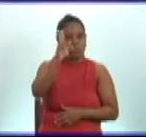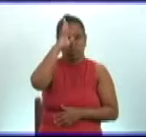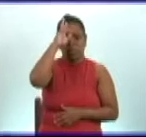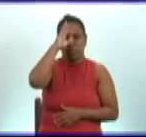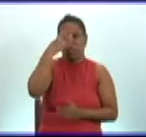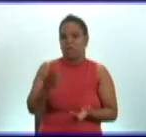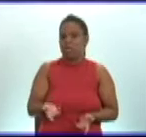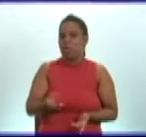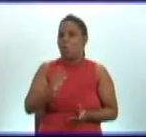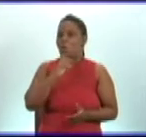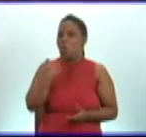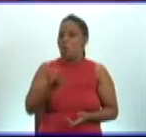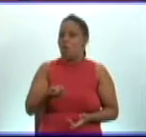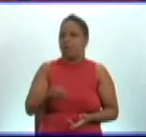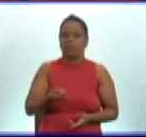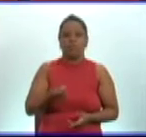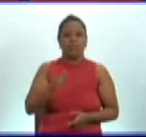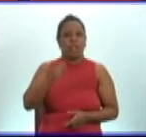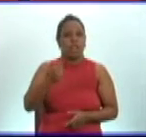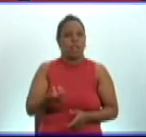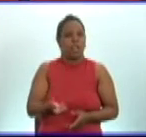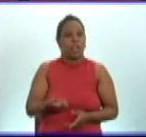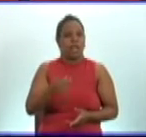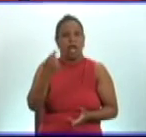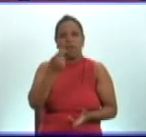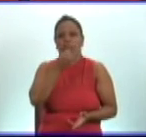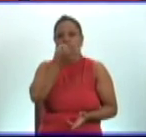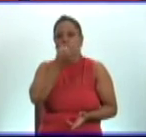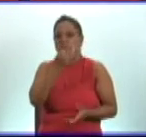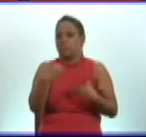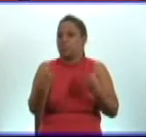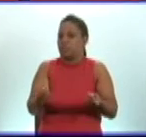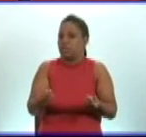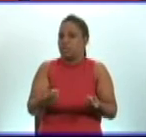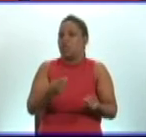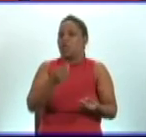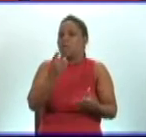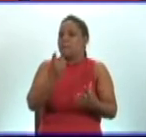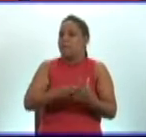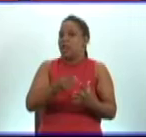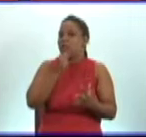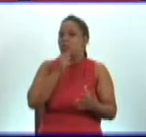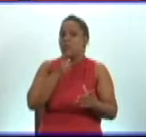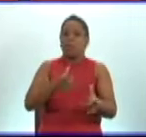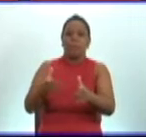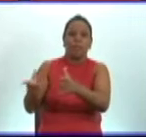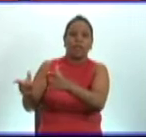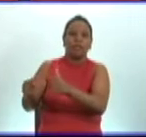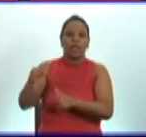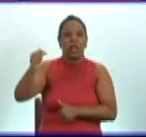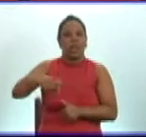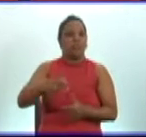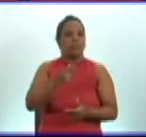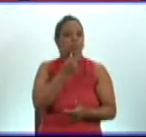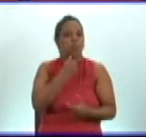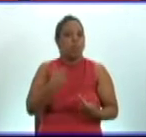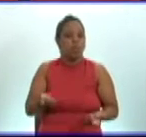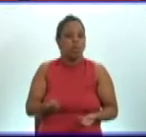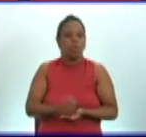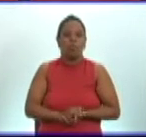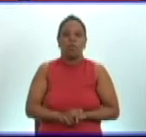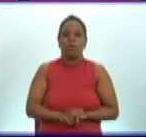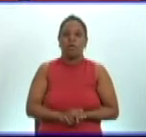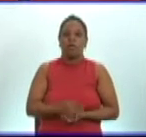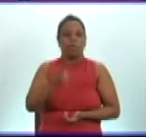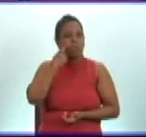fueron utilizando ellos para cometer esta barbarie, este acto además inhumano. Te propongo entonces que entremos en la